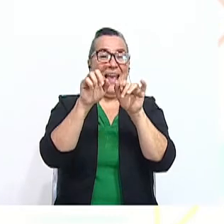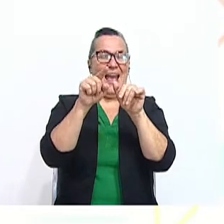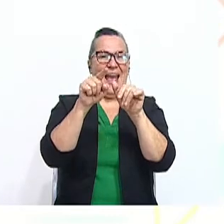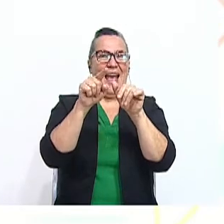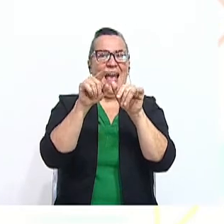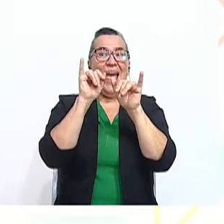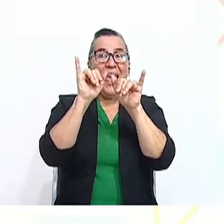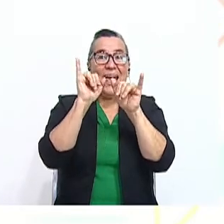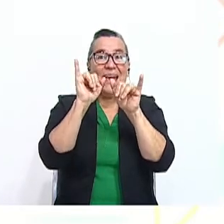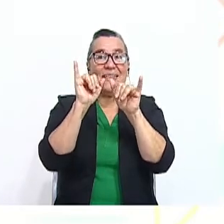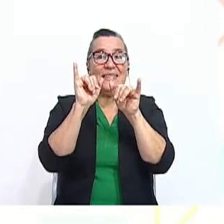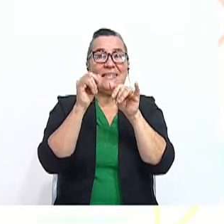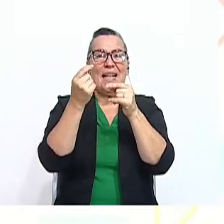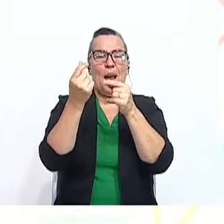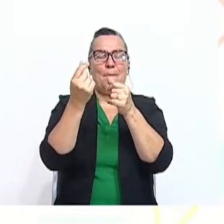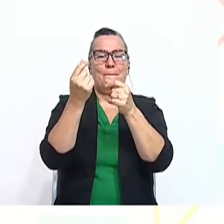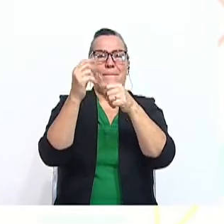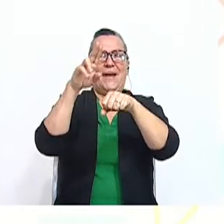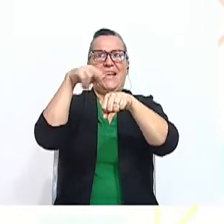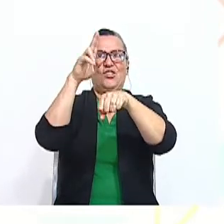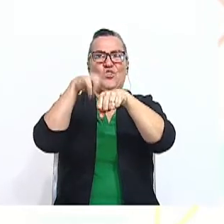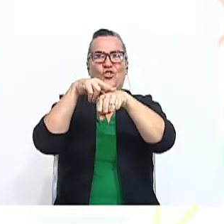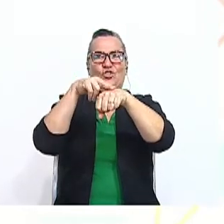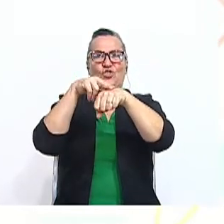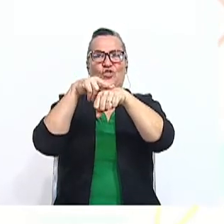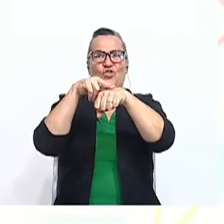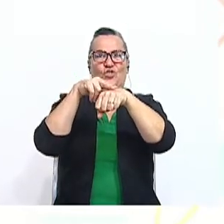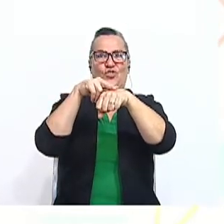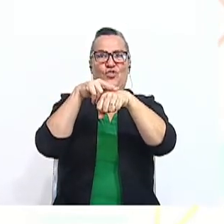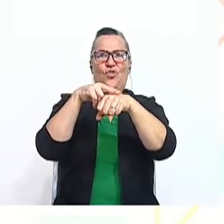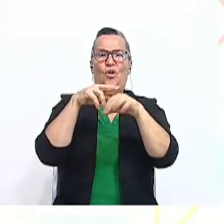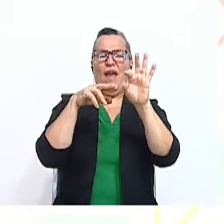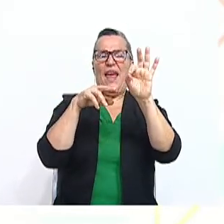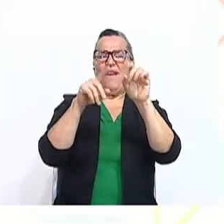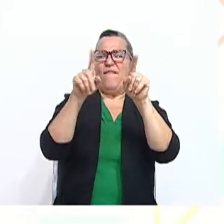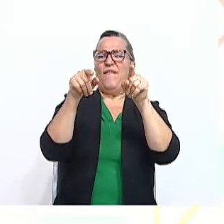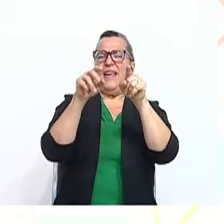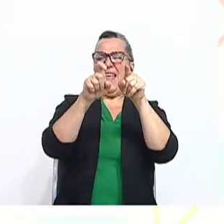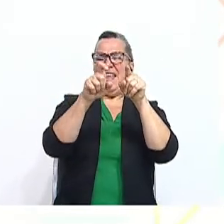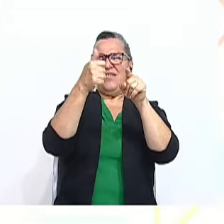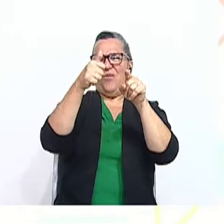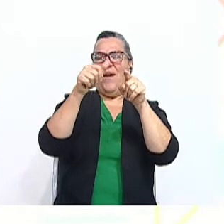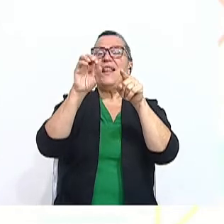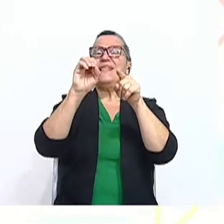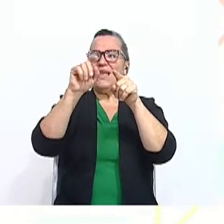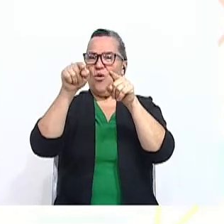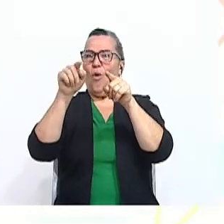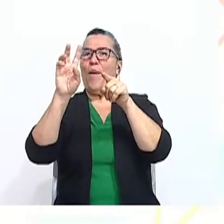En este caso, recordemos, ¿quién era f de x? ¿Lo recuerdan?